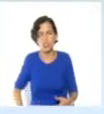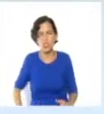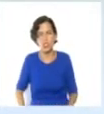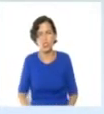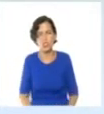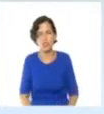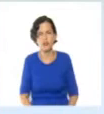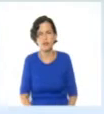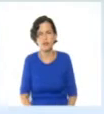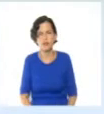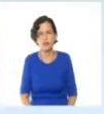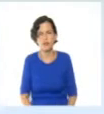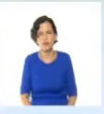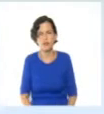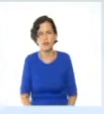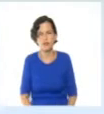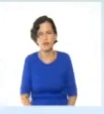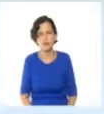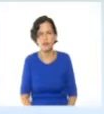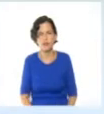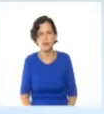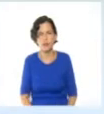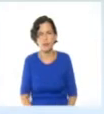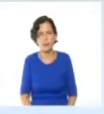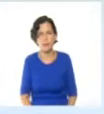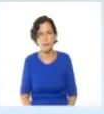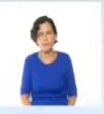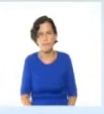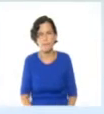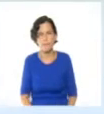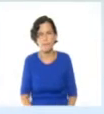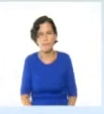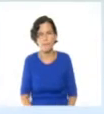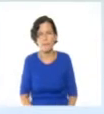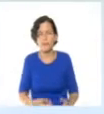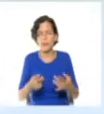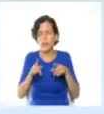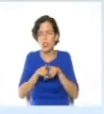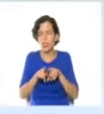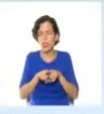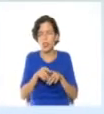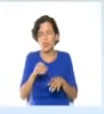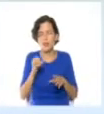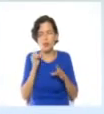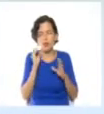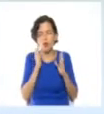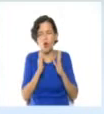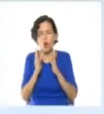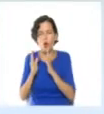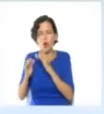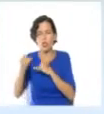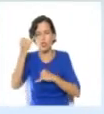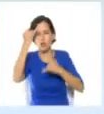él la presidencia de la República. En este mismo orden de ideas, en